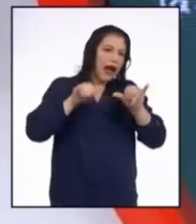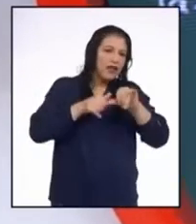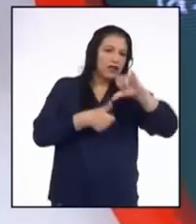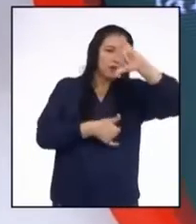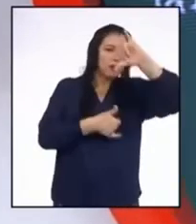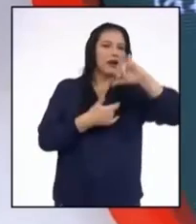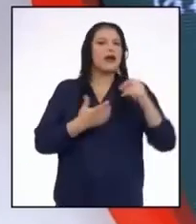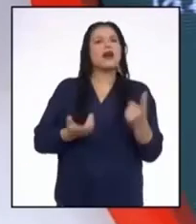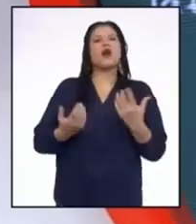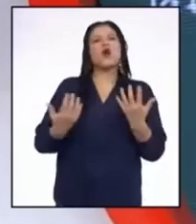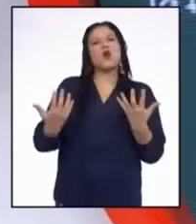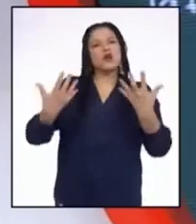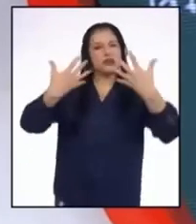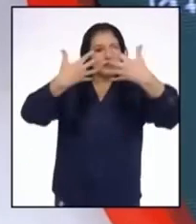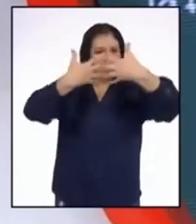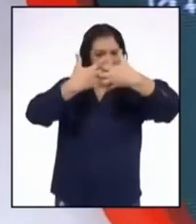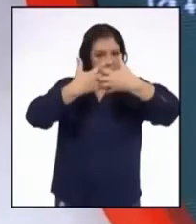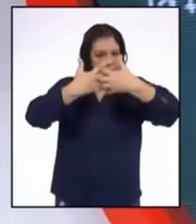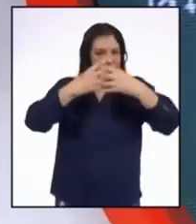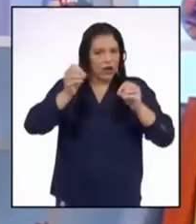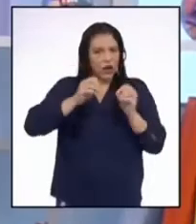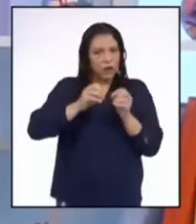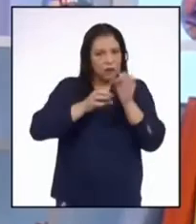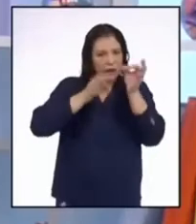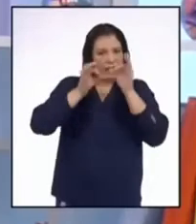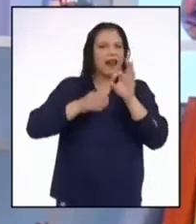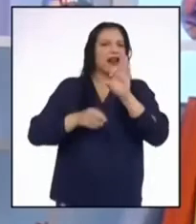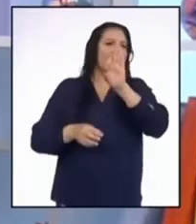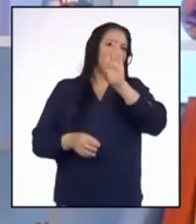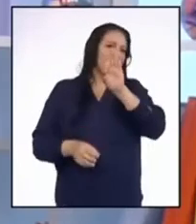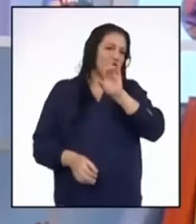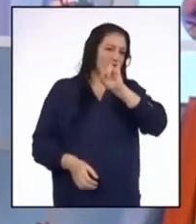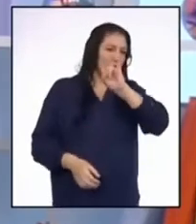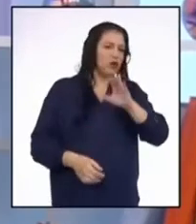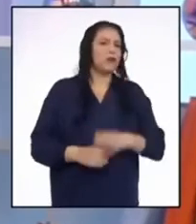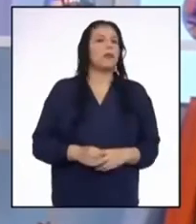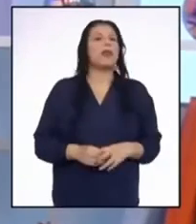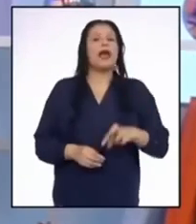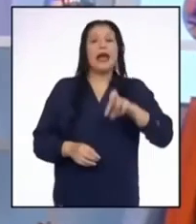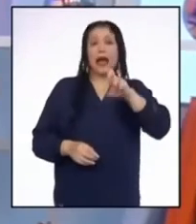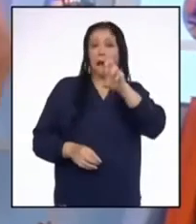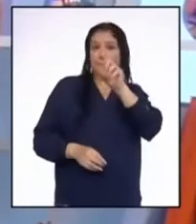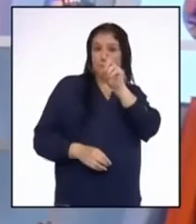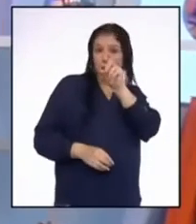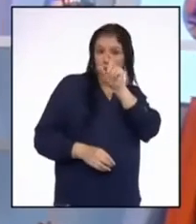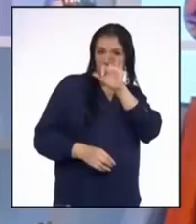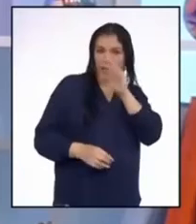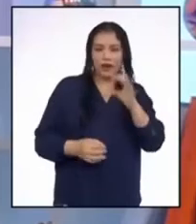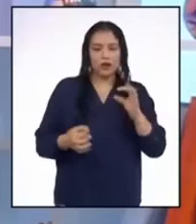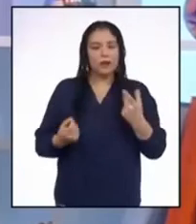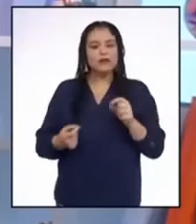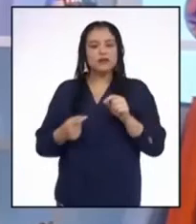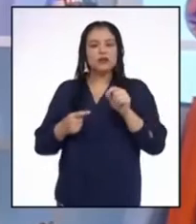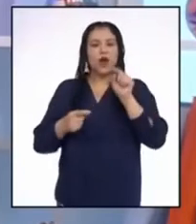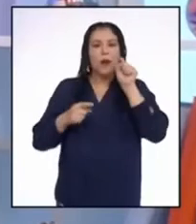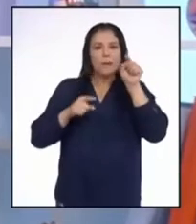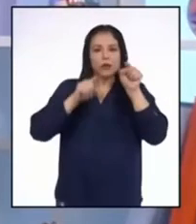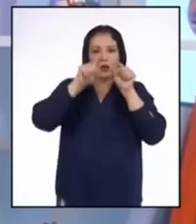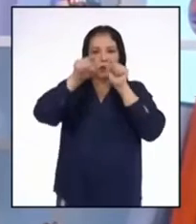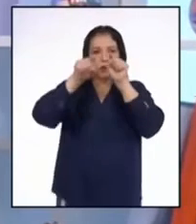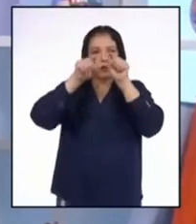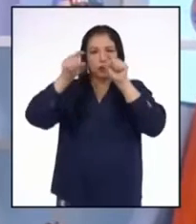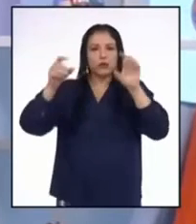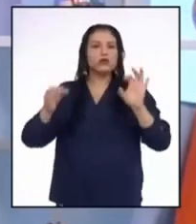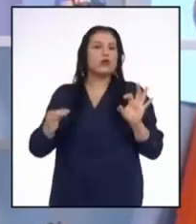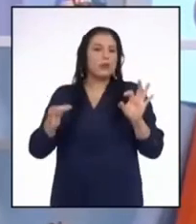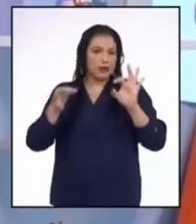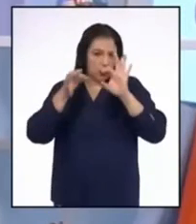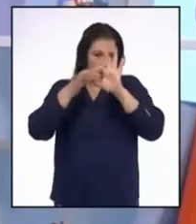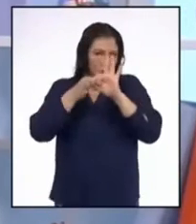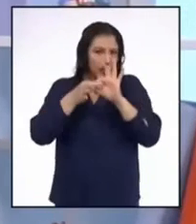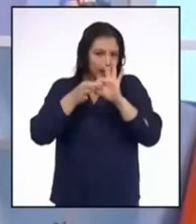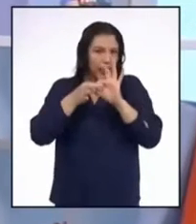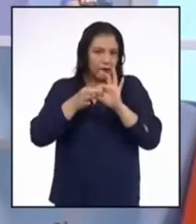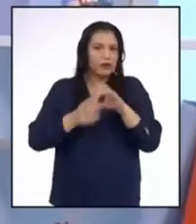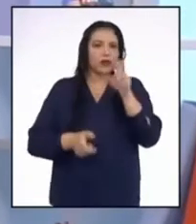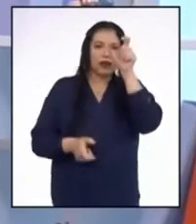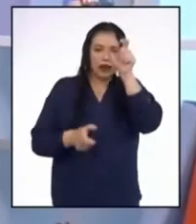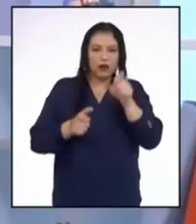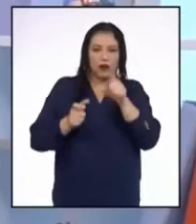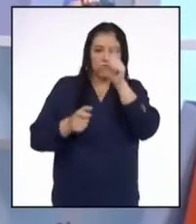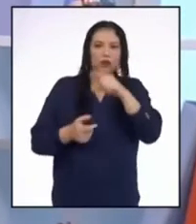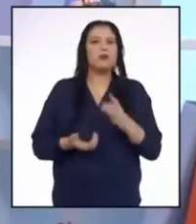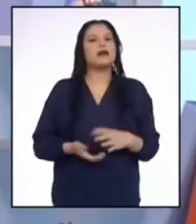los intervalos de la distribución de frecuencias. El polígono de frecuencias une los puntos medios de los lados superiores de las columnas